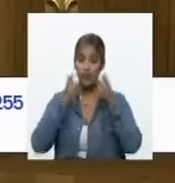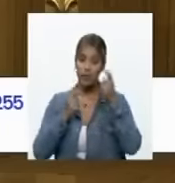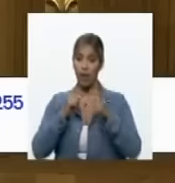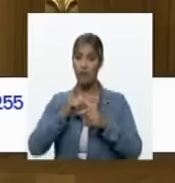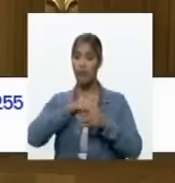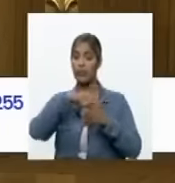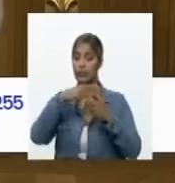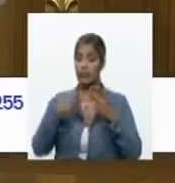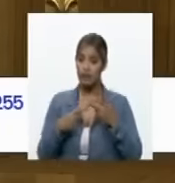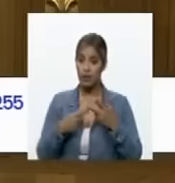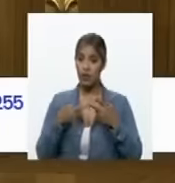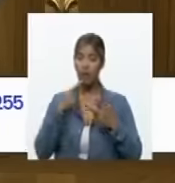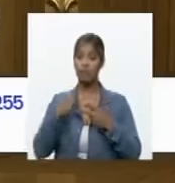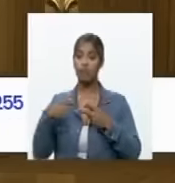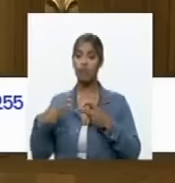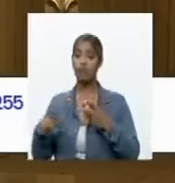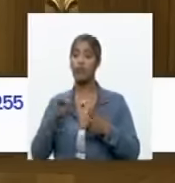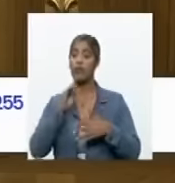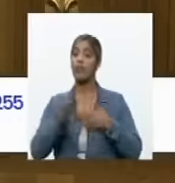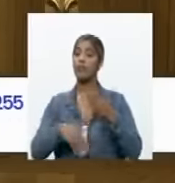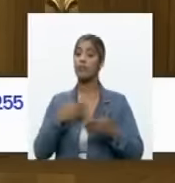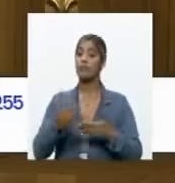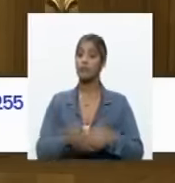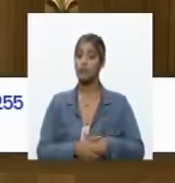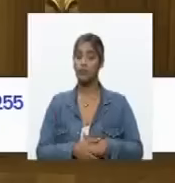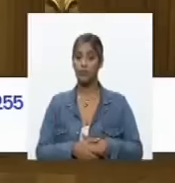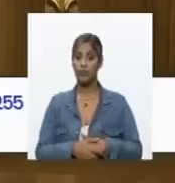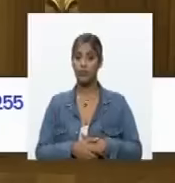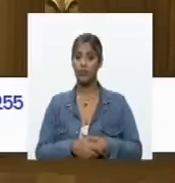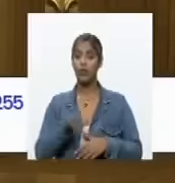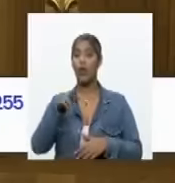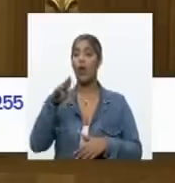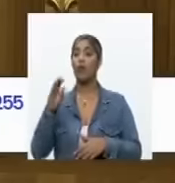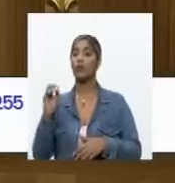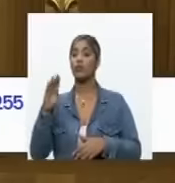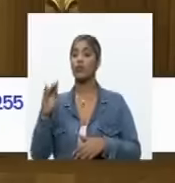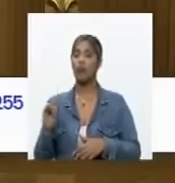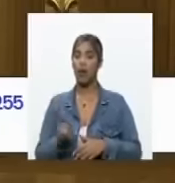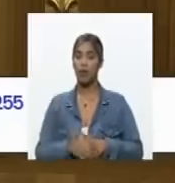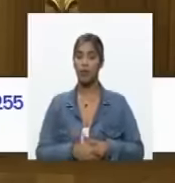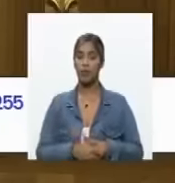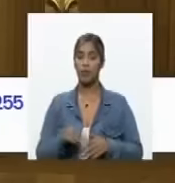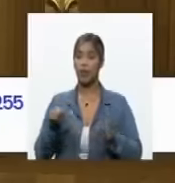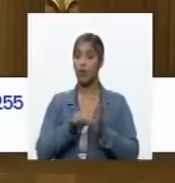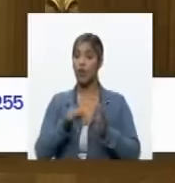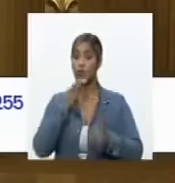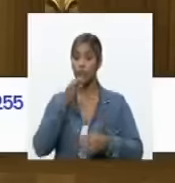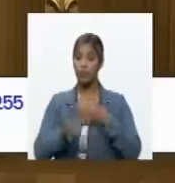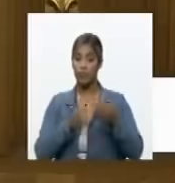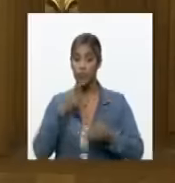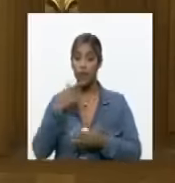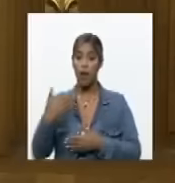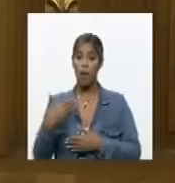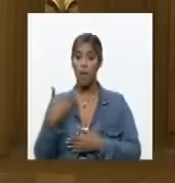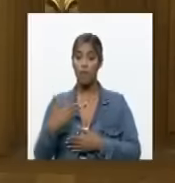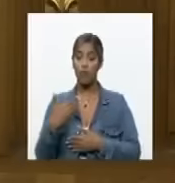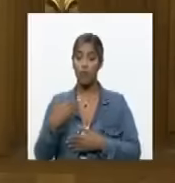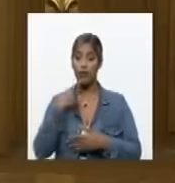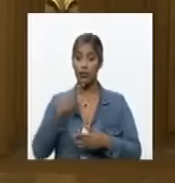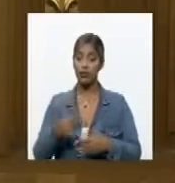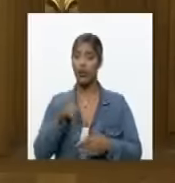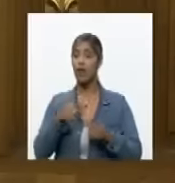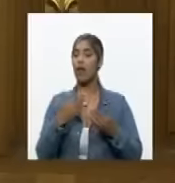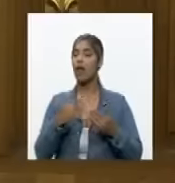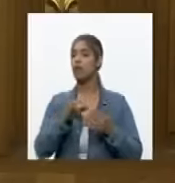tres raíces, y la primera raíz es precisamente la robinsoniana, donde habla de la importancia determinante para